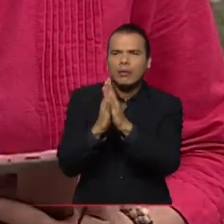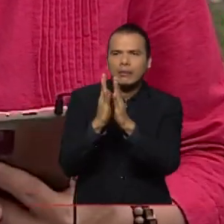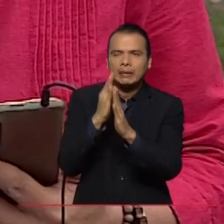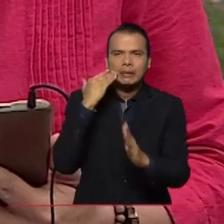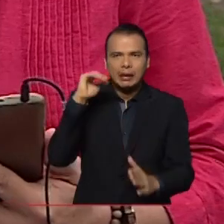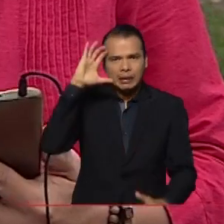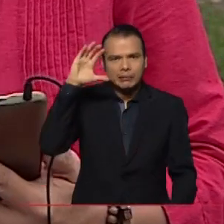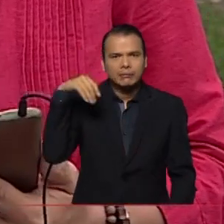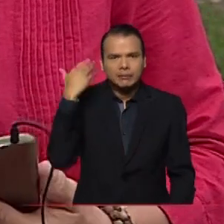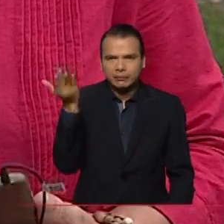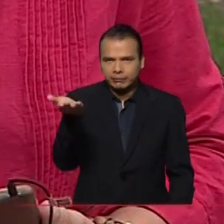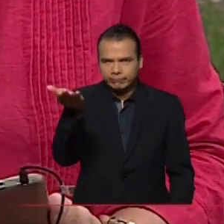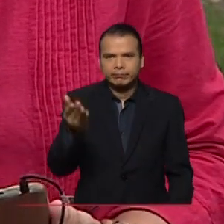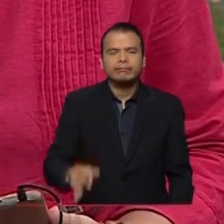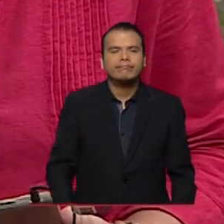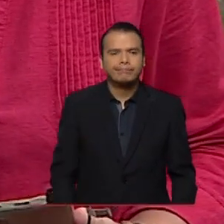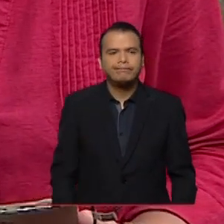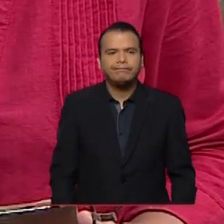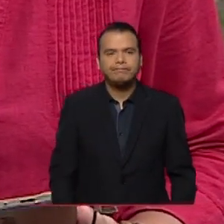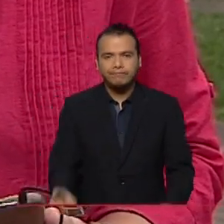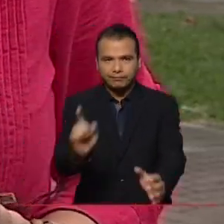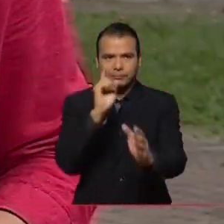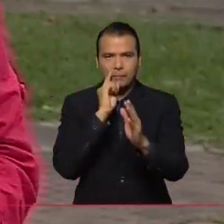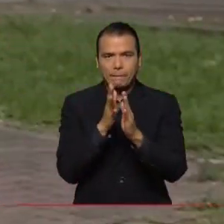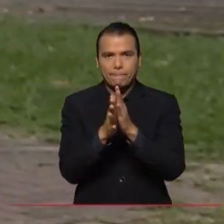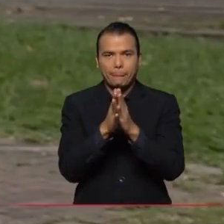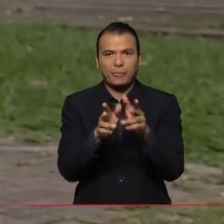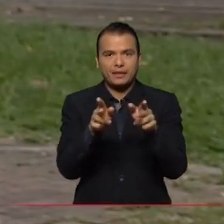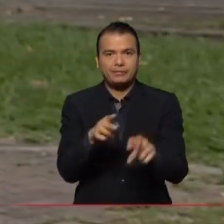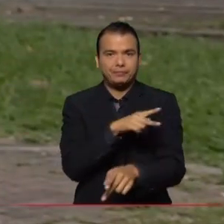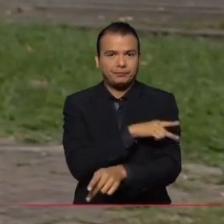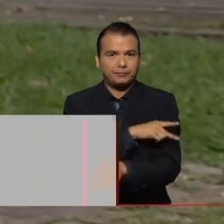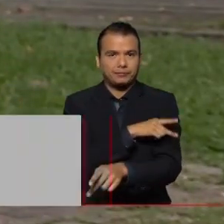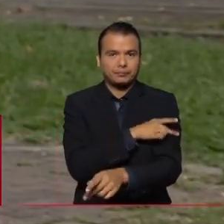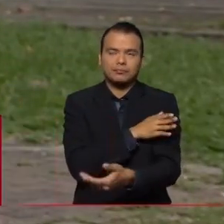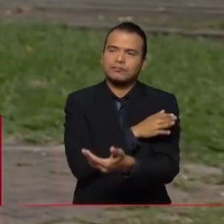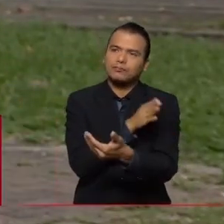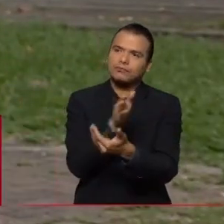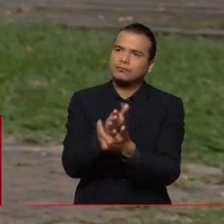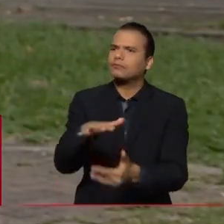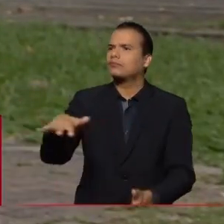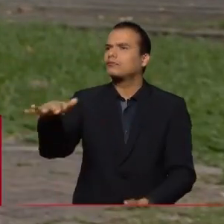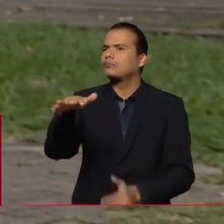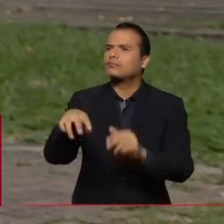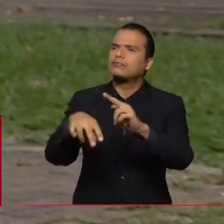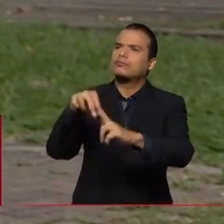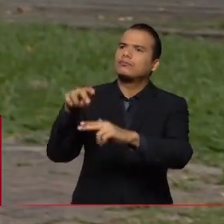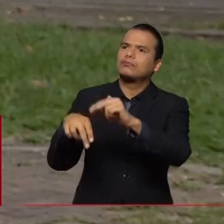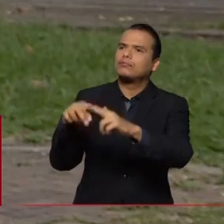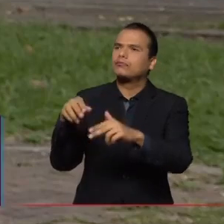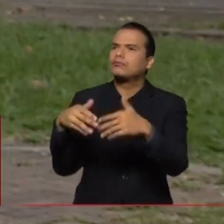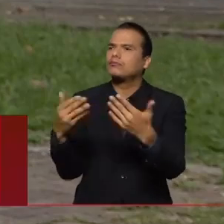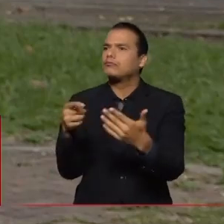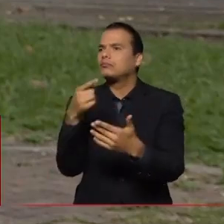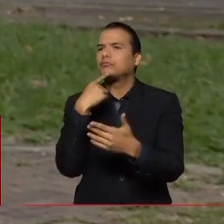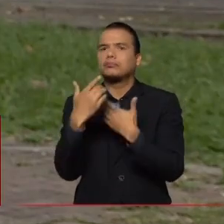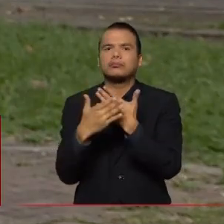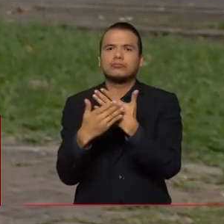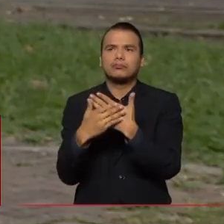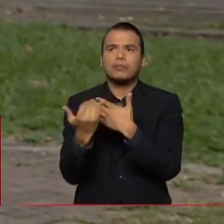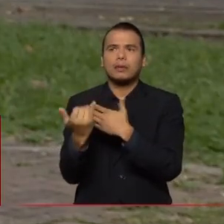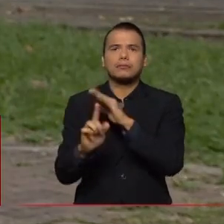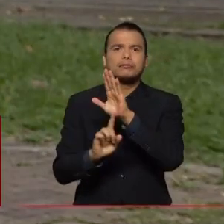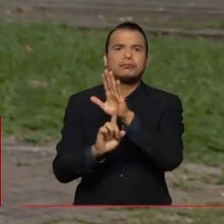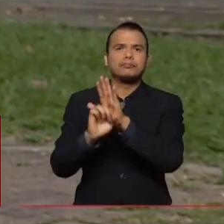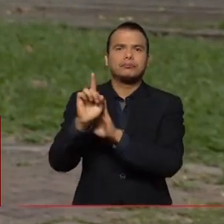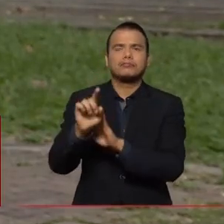Gracias, Luz Angeli. Pues en este recorrido que hizo para inspeccionar las obras, el abogado Mendoza dice que la ejecución es de un 74%,